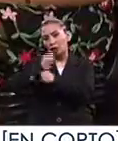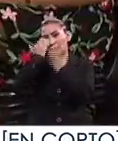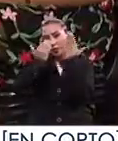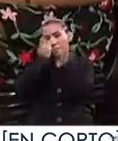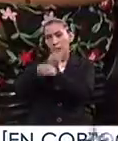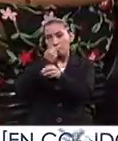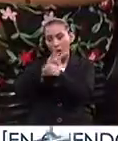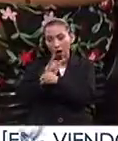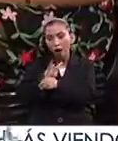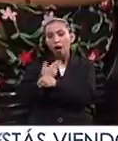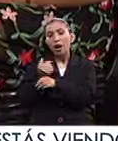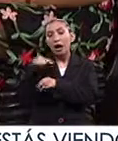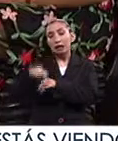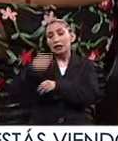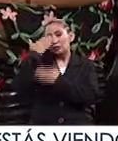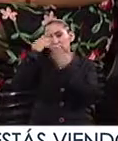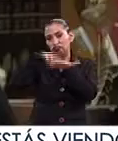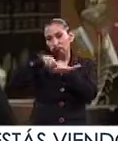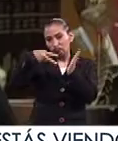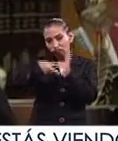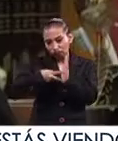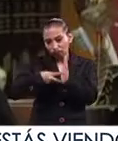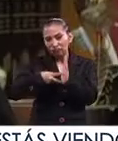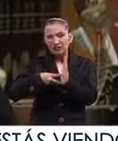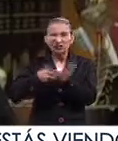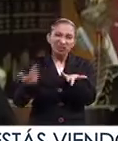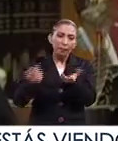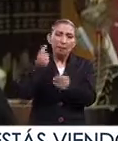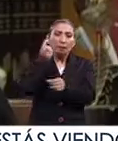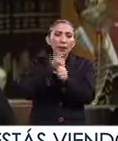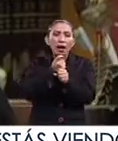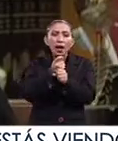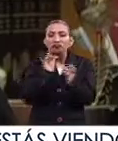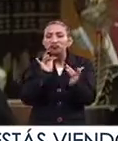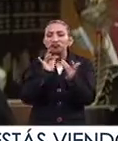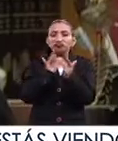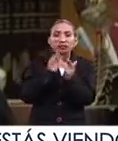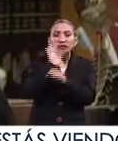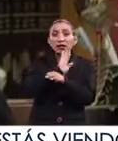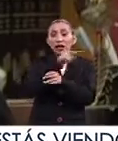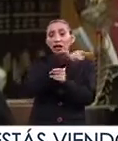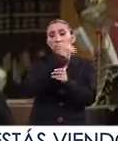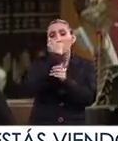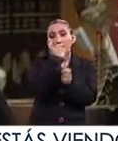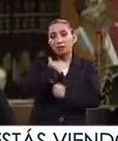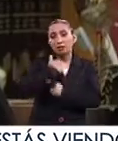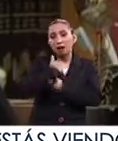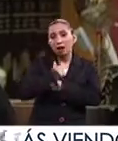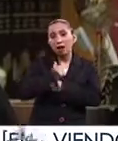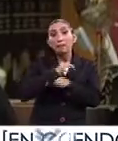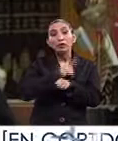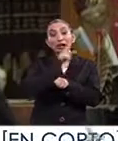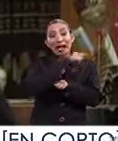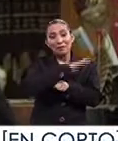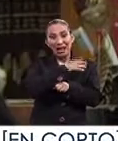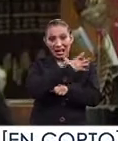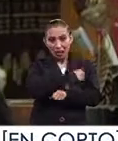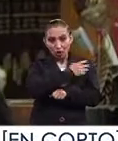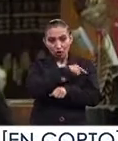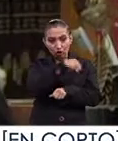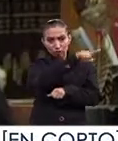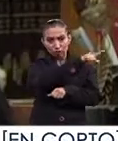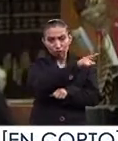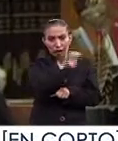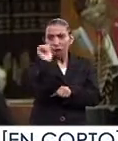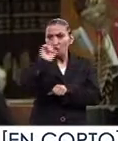la prepa, estudié arquitectura. Digamos que mis primeros contactos con el cine fueron en la escuela militar, porque había unos hijos